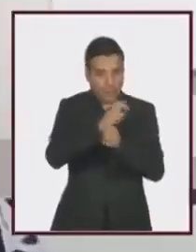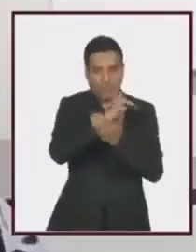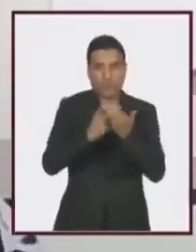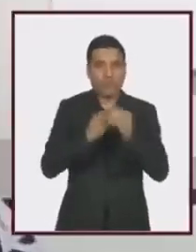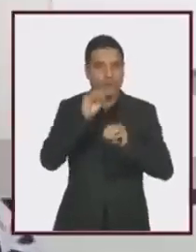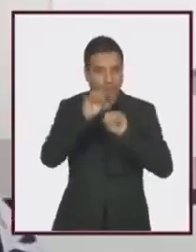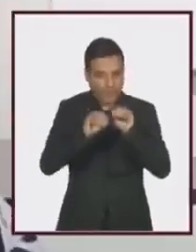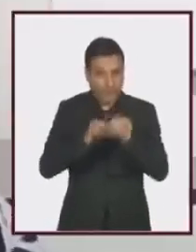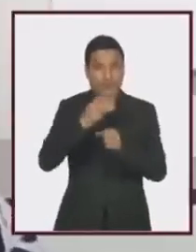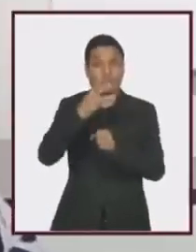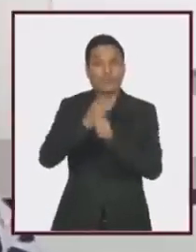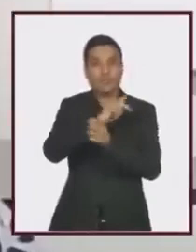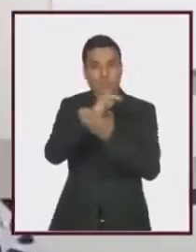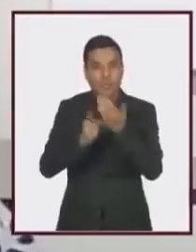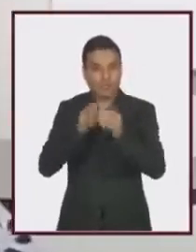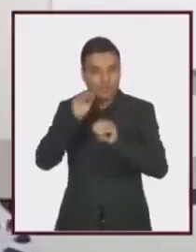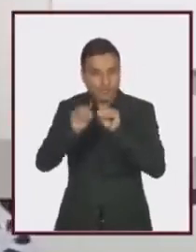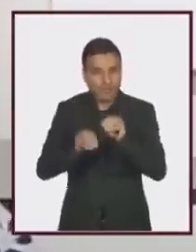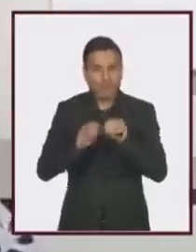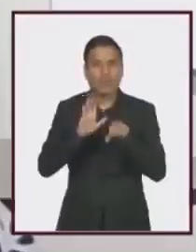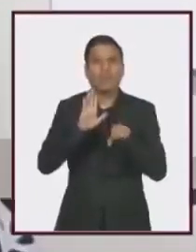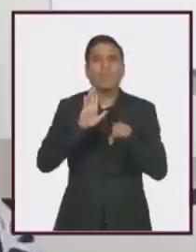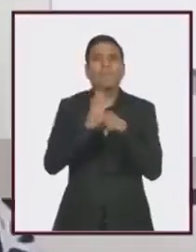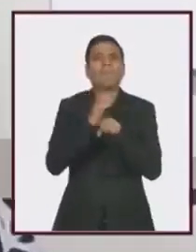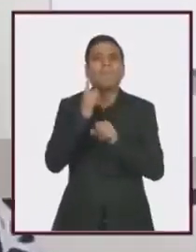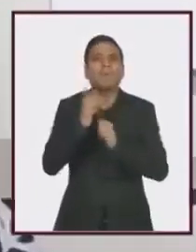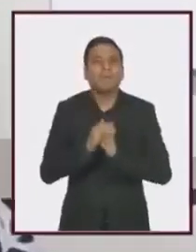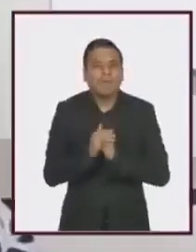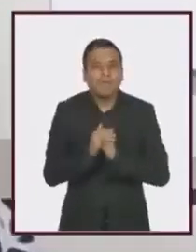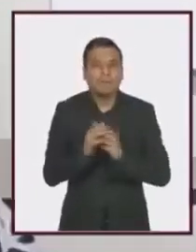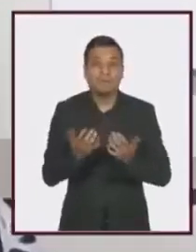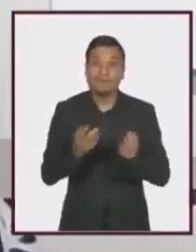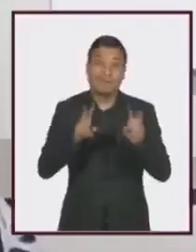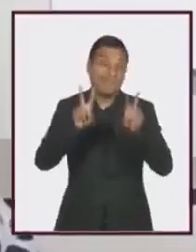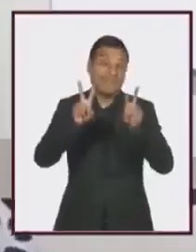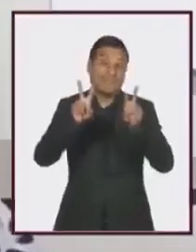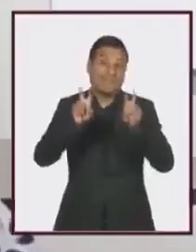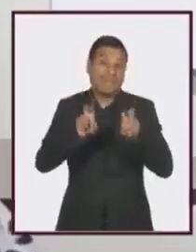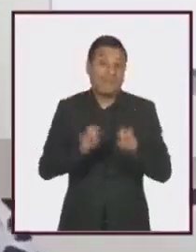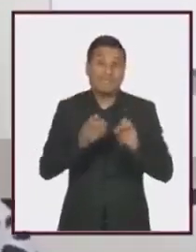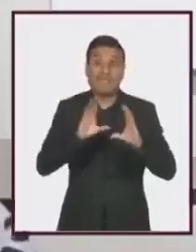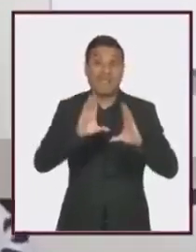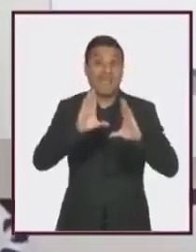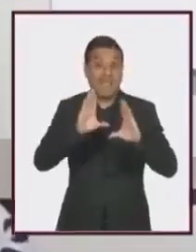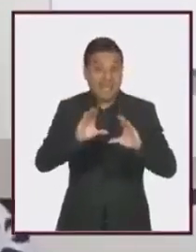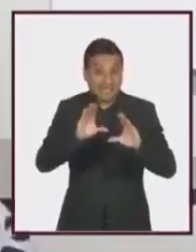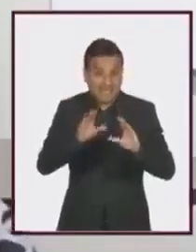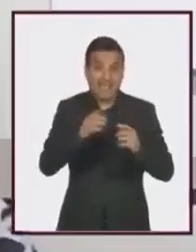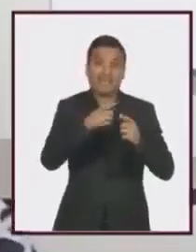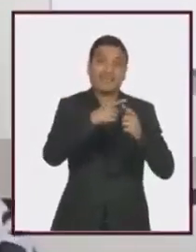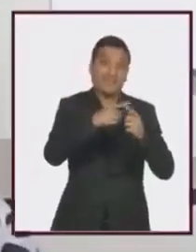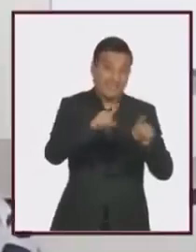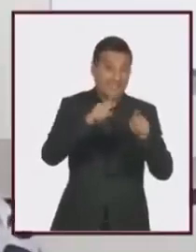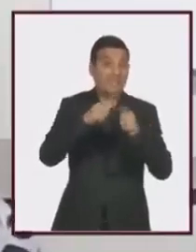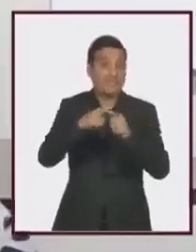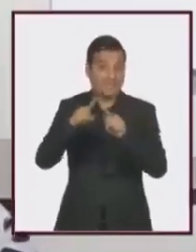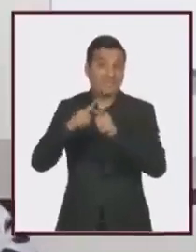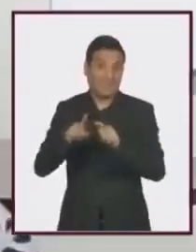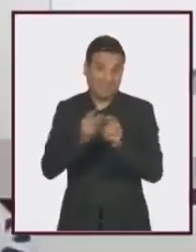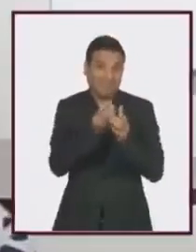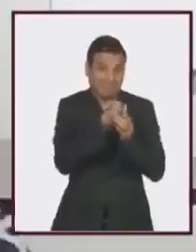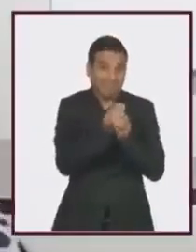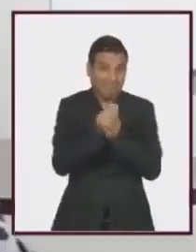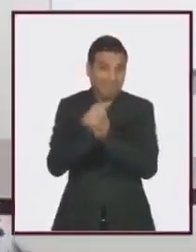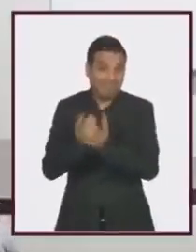necesariamente tienen que abordar de manera diferenciada los contenidos dependiendo del nivel de avance que tienen